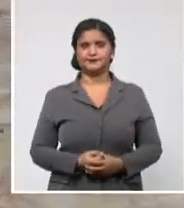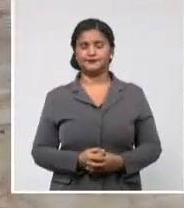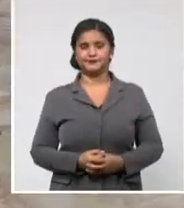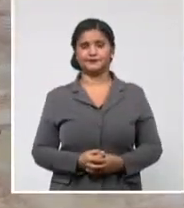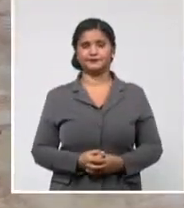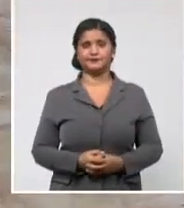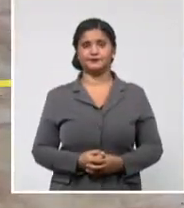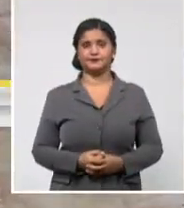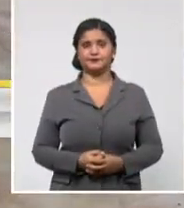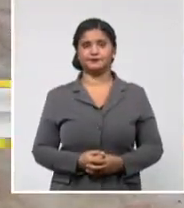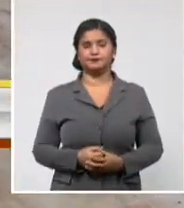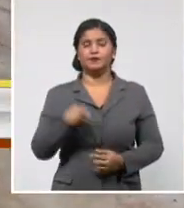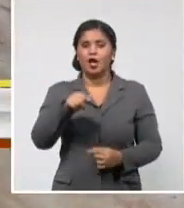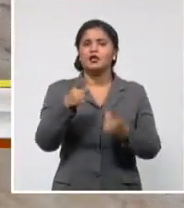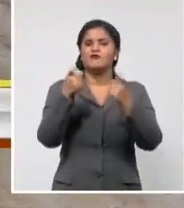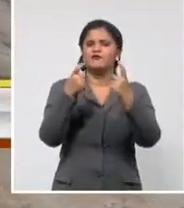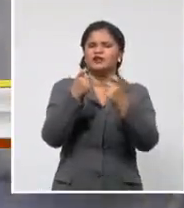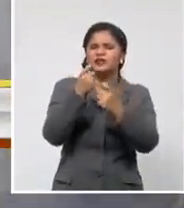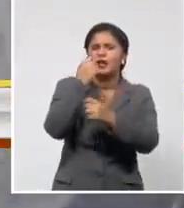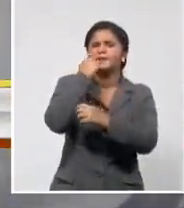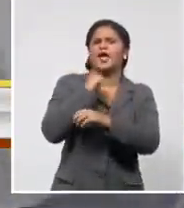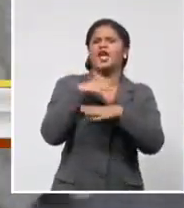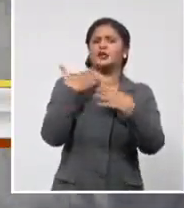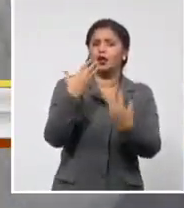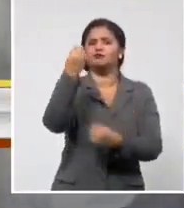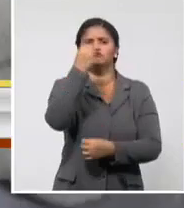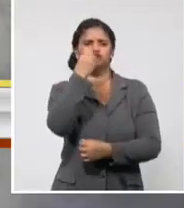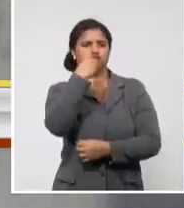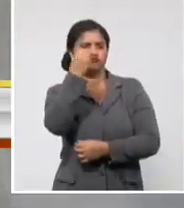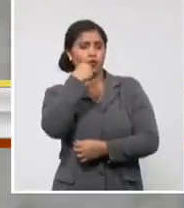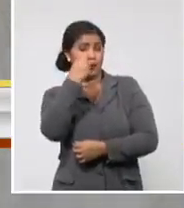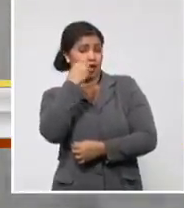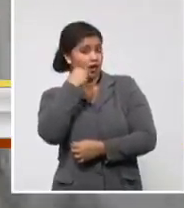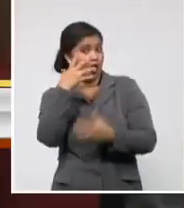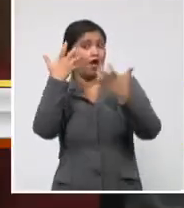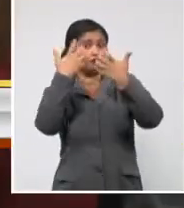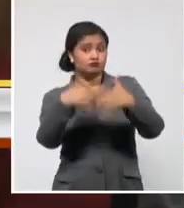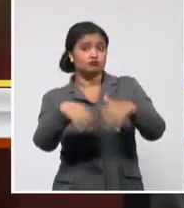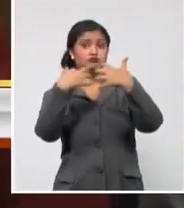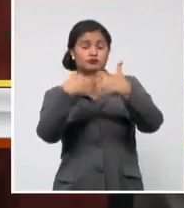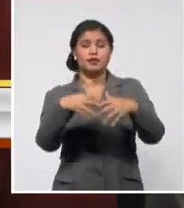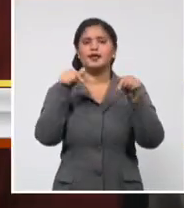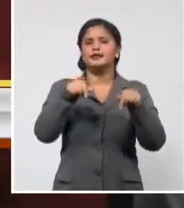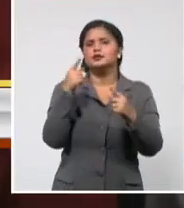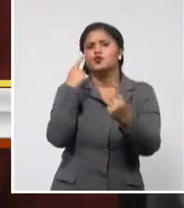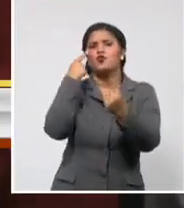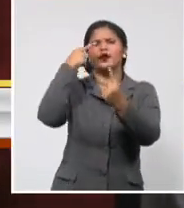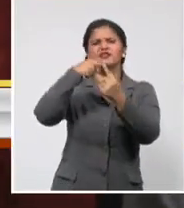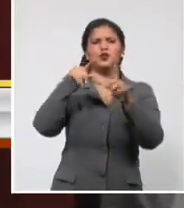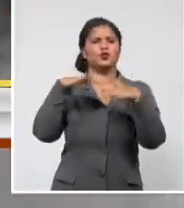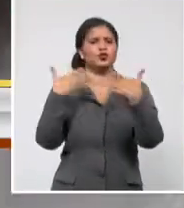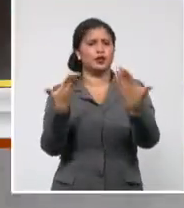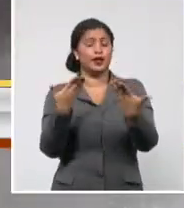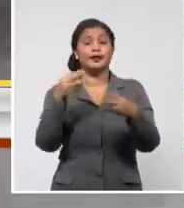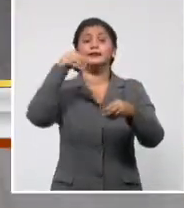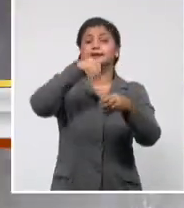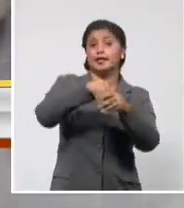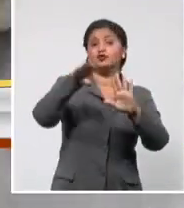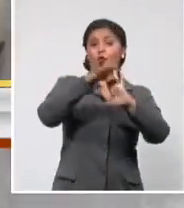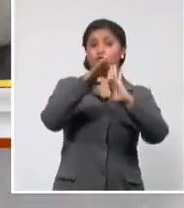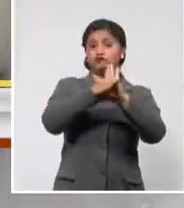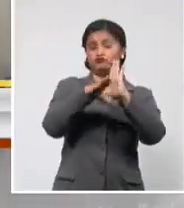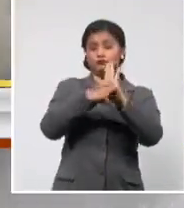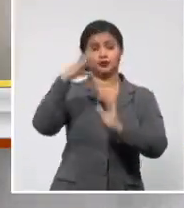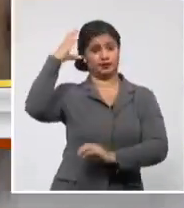Incorporar más producciones que respondan a la demanda alimentaria de la población es objetivo primario de la estrategia económica del Estado cubano.